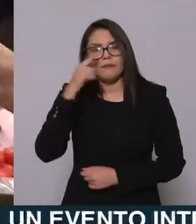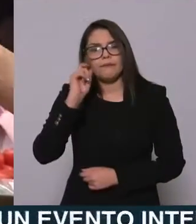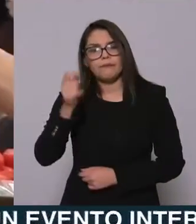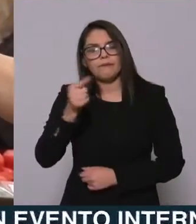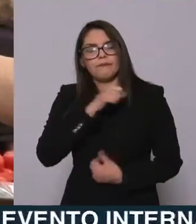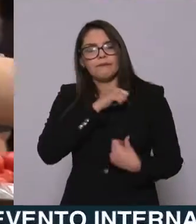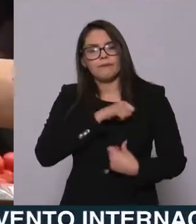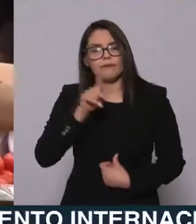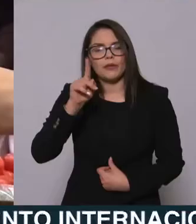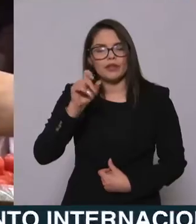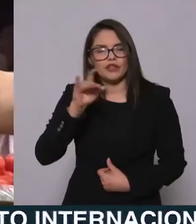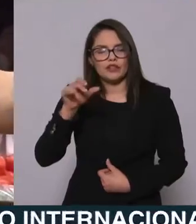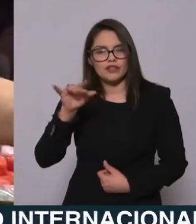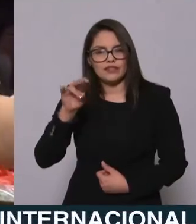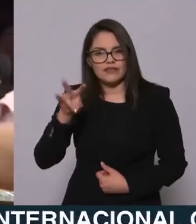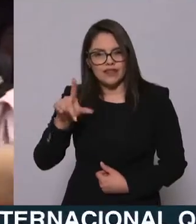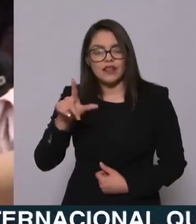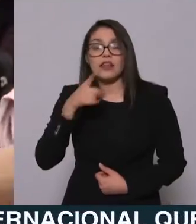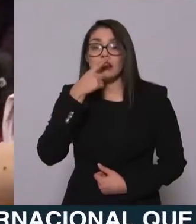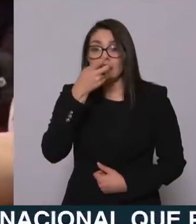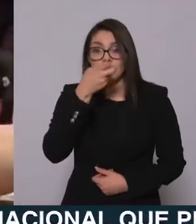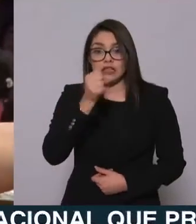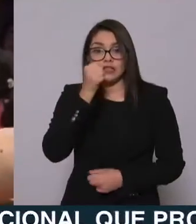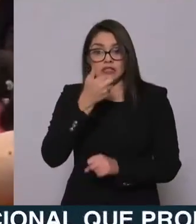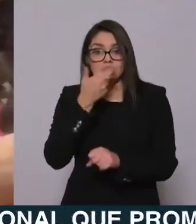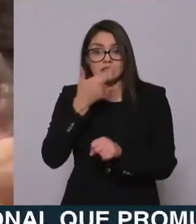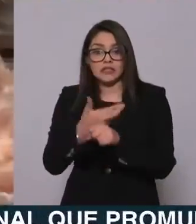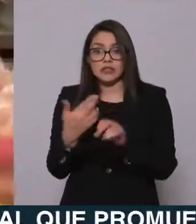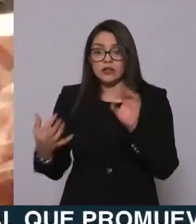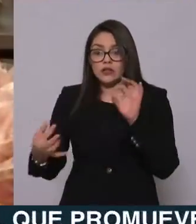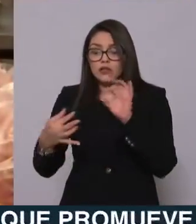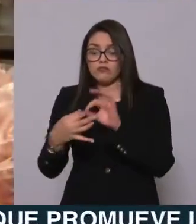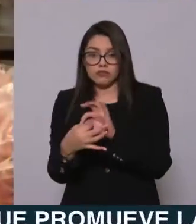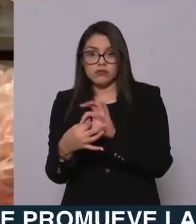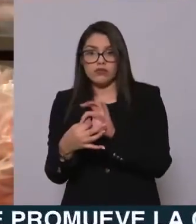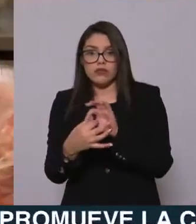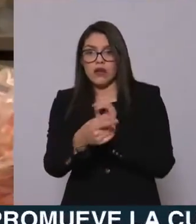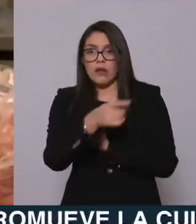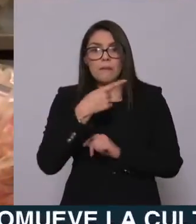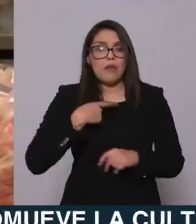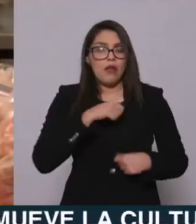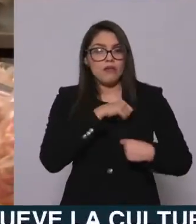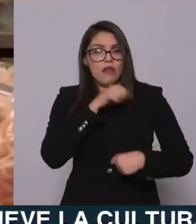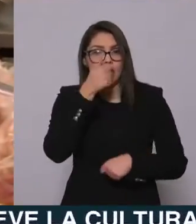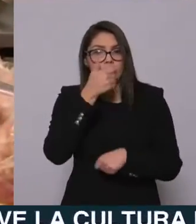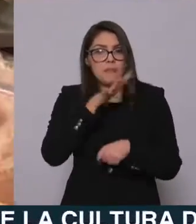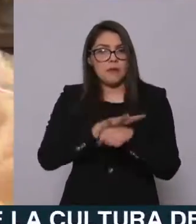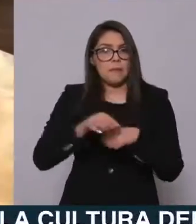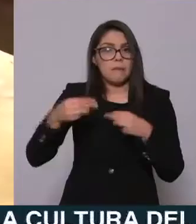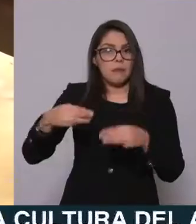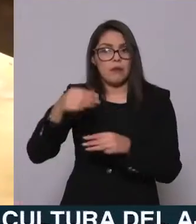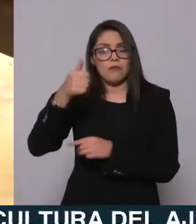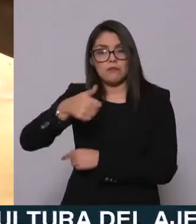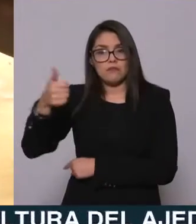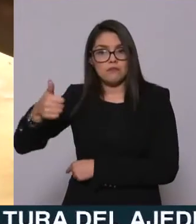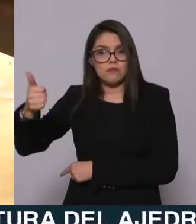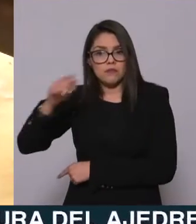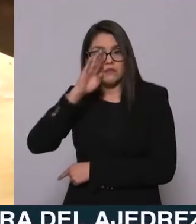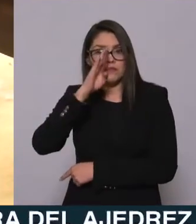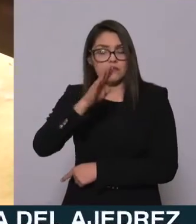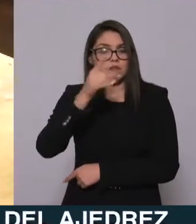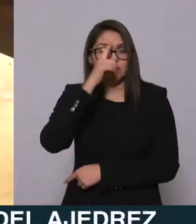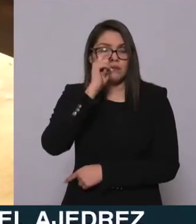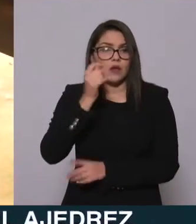dijo que esta secretaría estará trabajando con los administradores de los mercados para que se generen los programas de gestión integral de riesgos, brigadas,